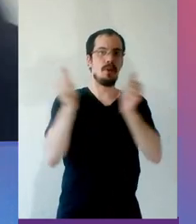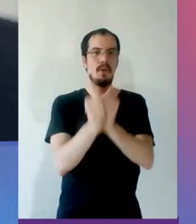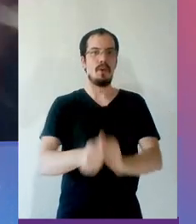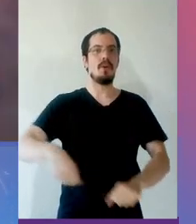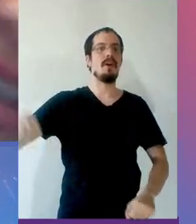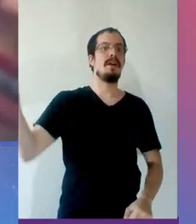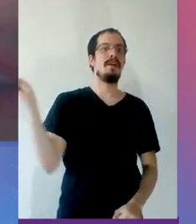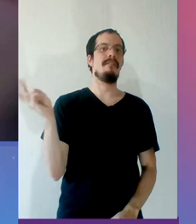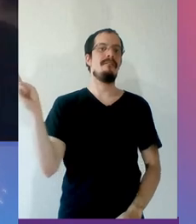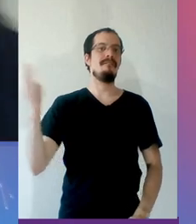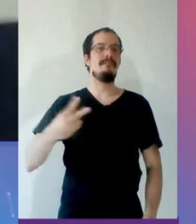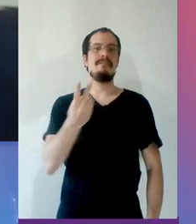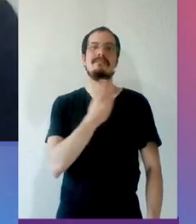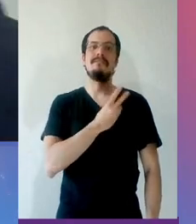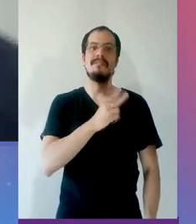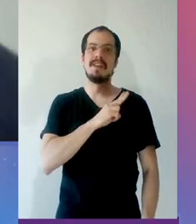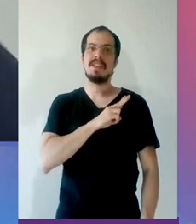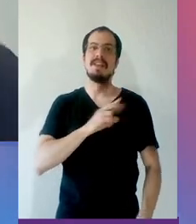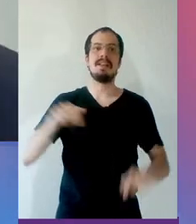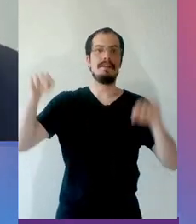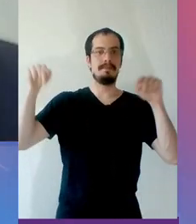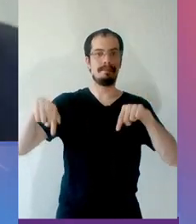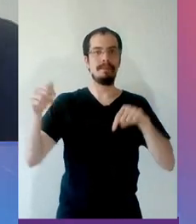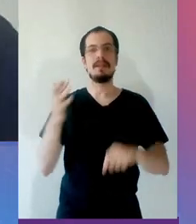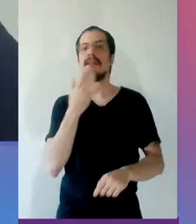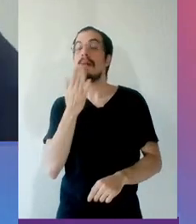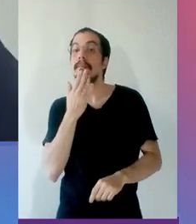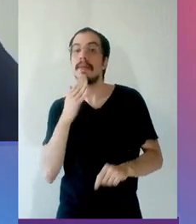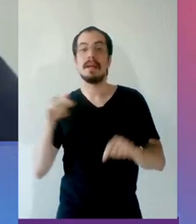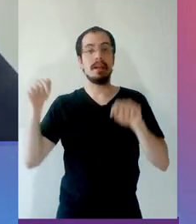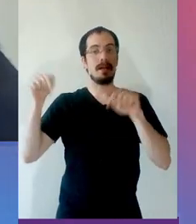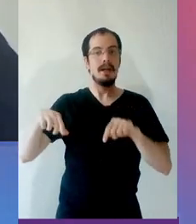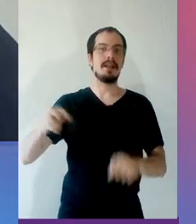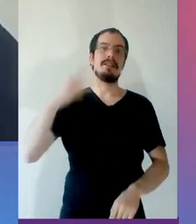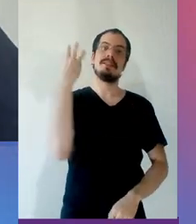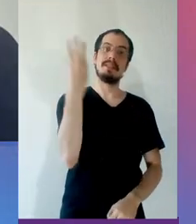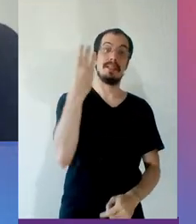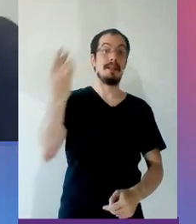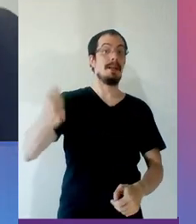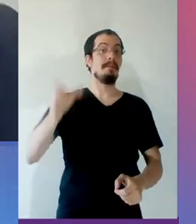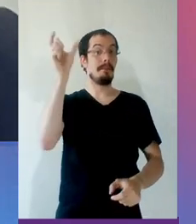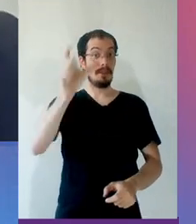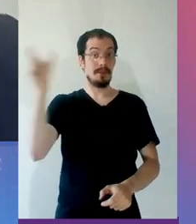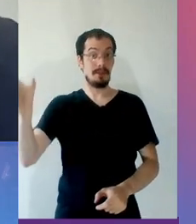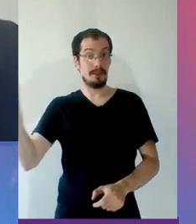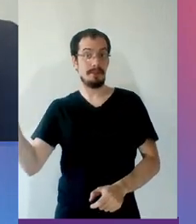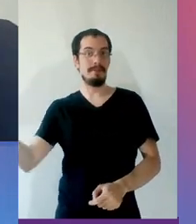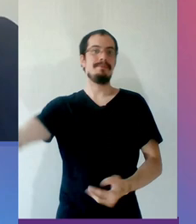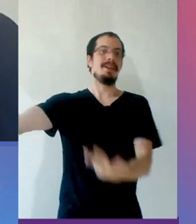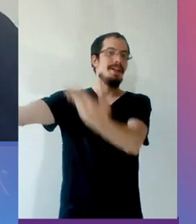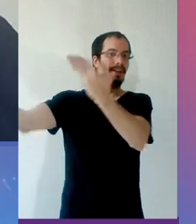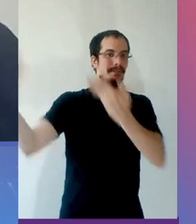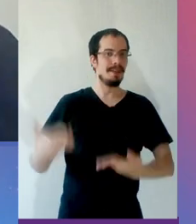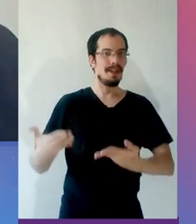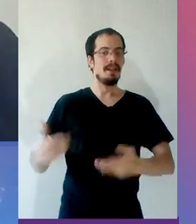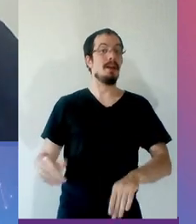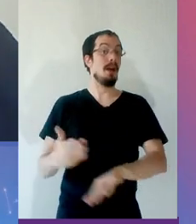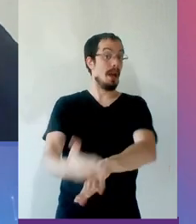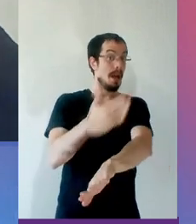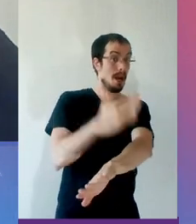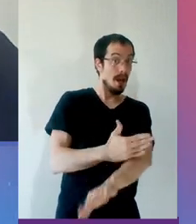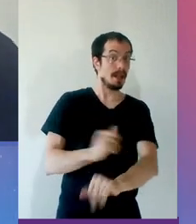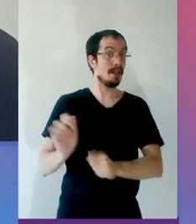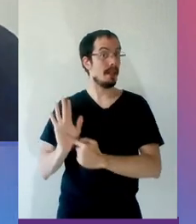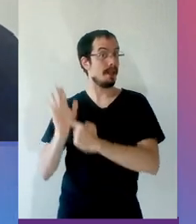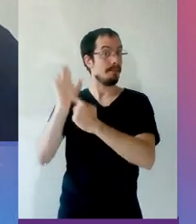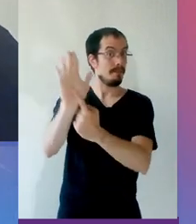con la participación de nuestras tres invitadas que le voy a presentar a continuación. Antes de la presentación, me